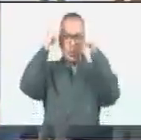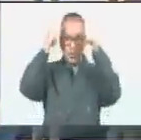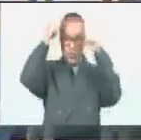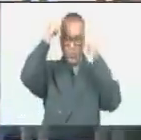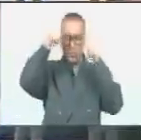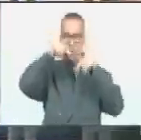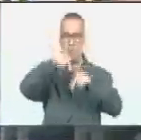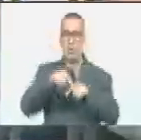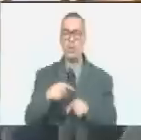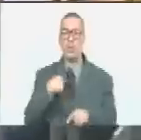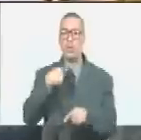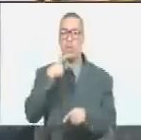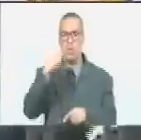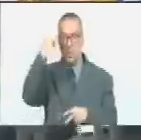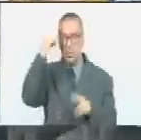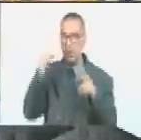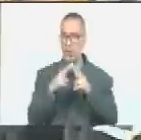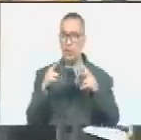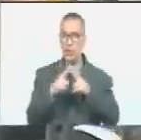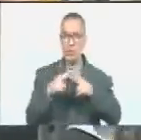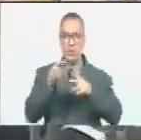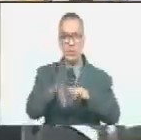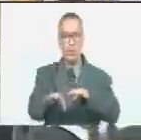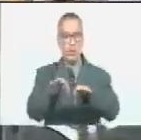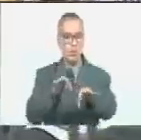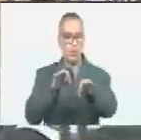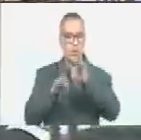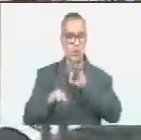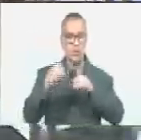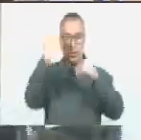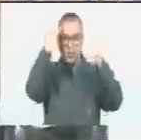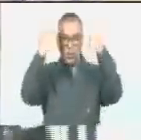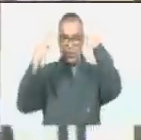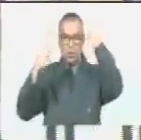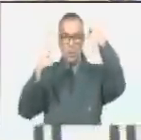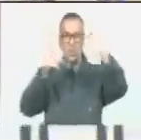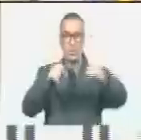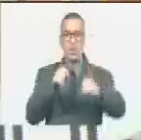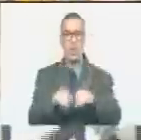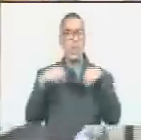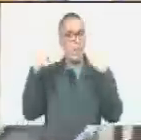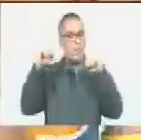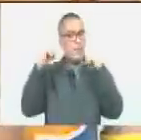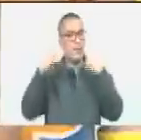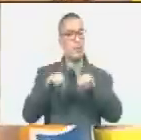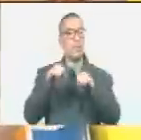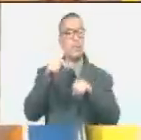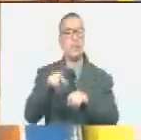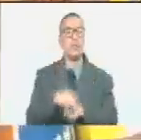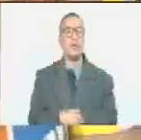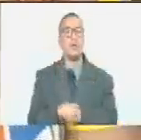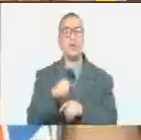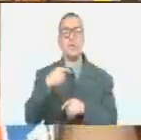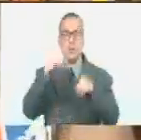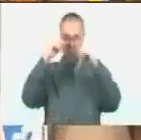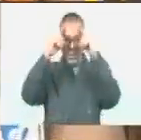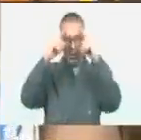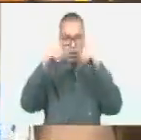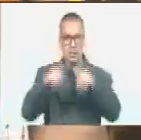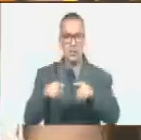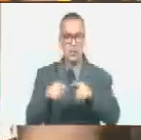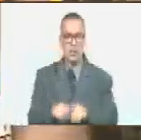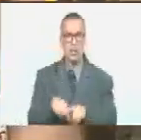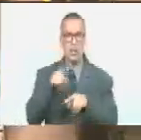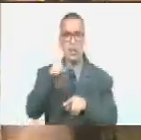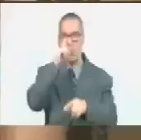Chávez, como digno conocedor del ajedrez, de la estrategia, de la práctica, decide entonces,